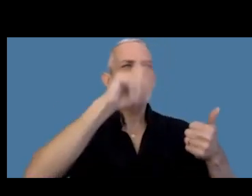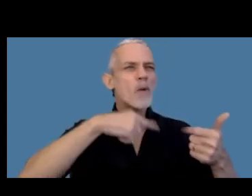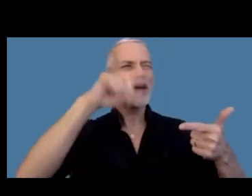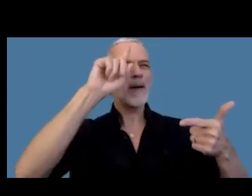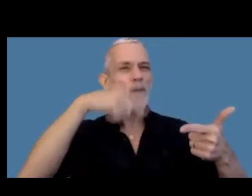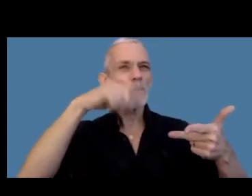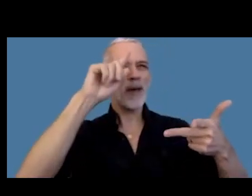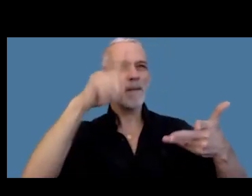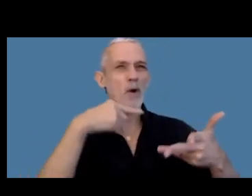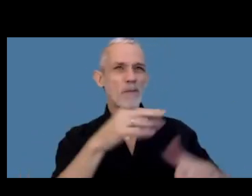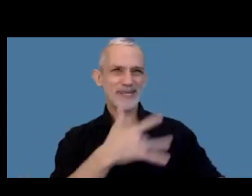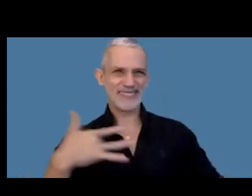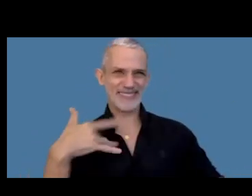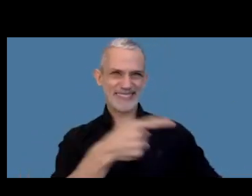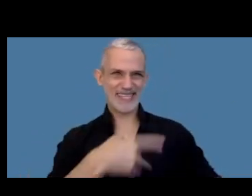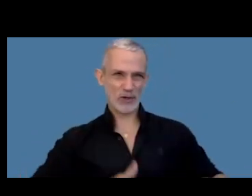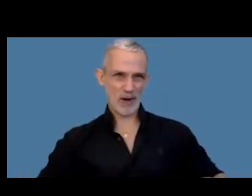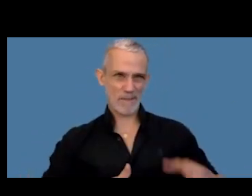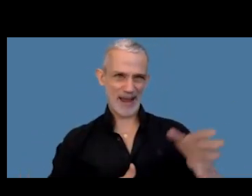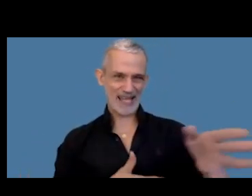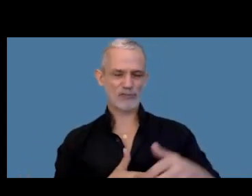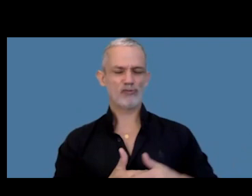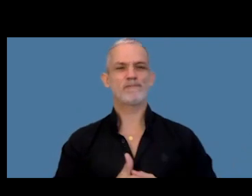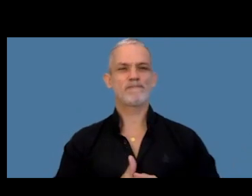esta señora.